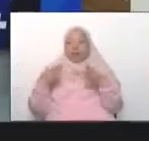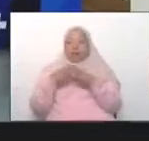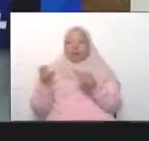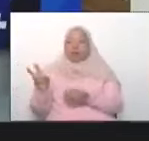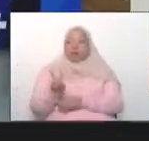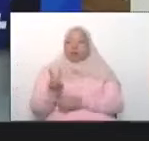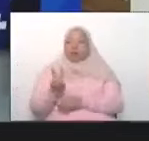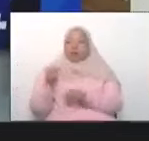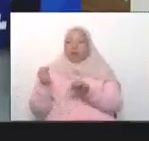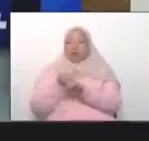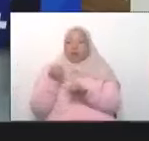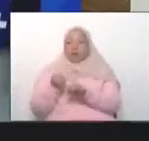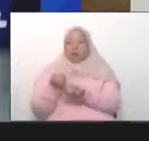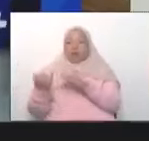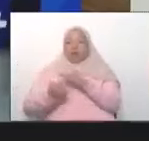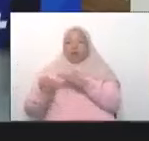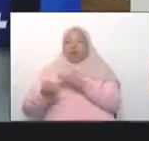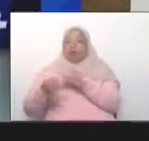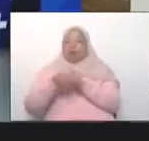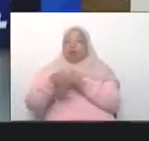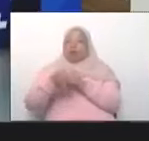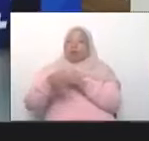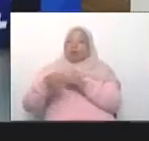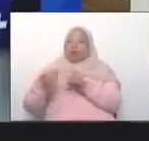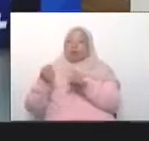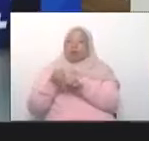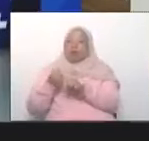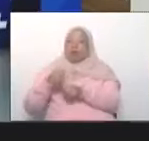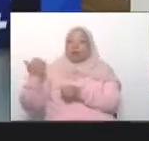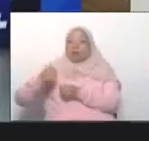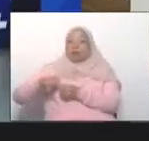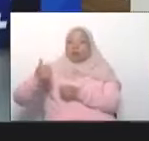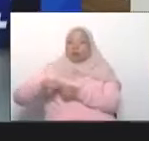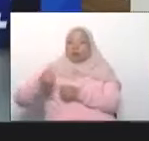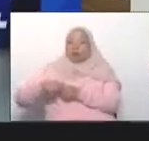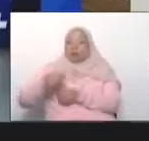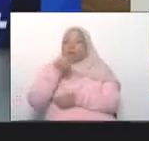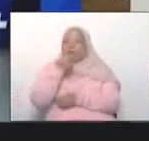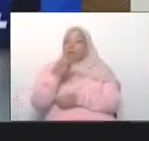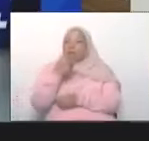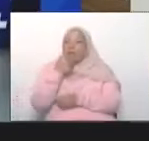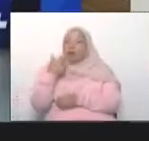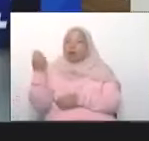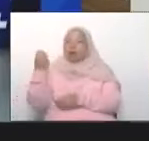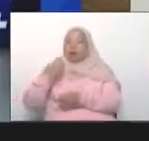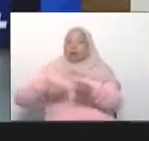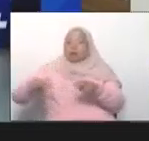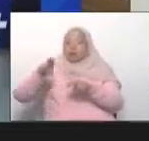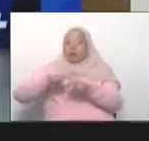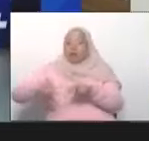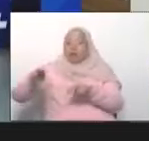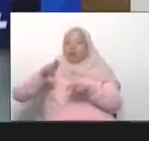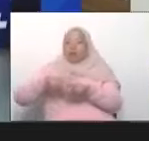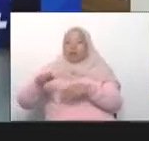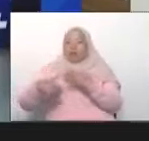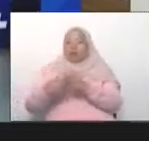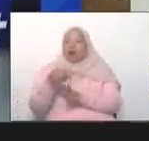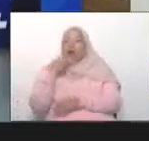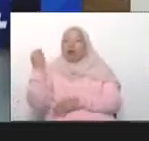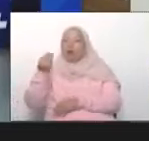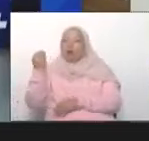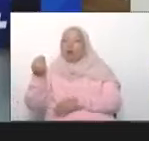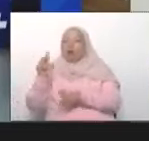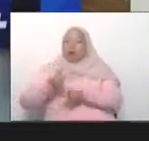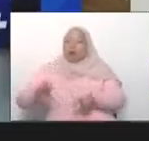el Usted país. hace un trabajo del Instituto Municipal de Maracaibo espectacular, formando niños, niñas, jóvenes,